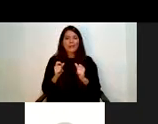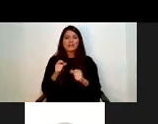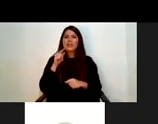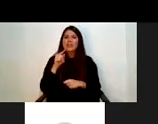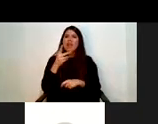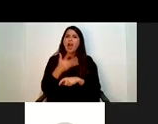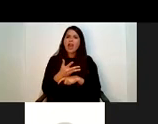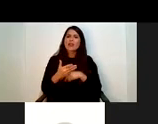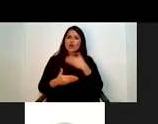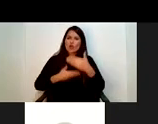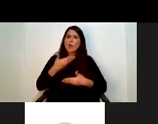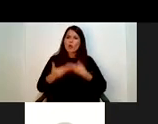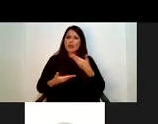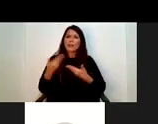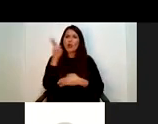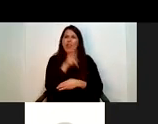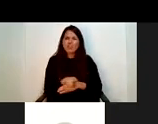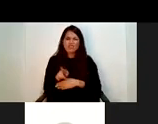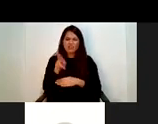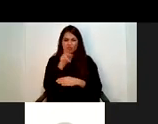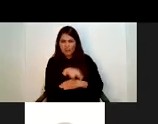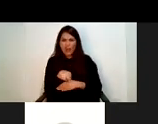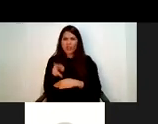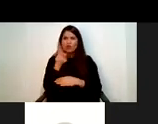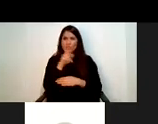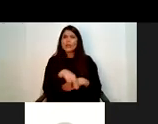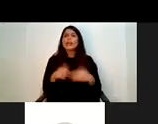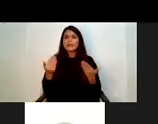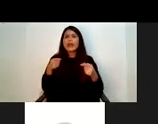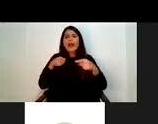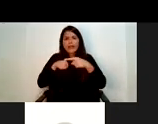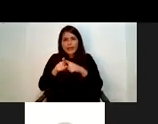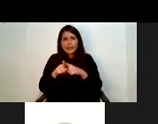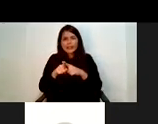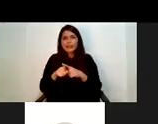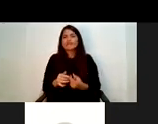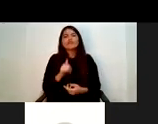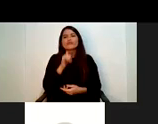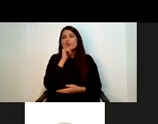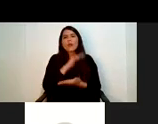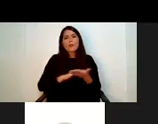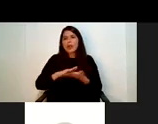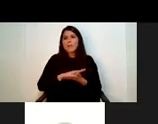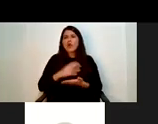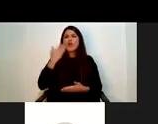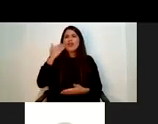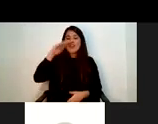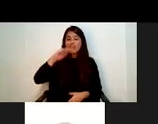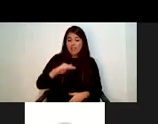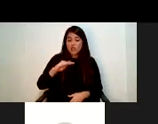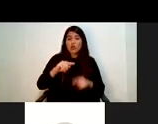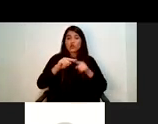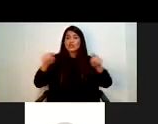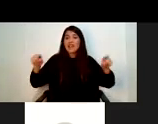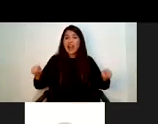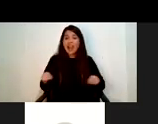comportamientos estereotipados que sí haya que intervenir. Y no sé, un ejemplo, niño que está en el aula y de